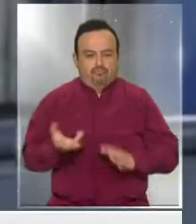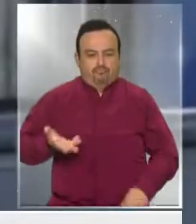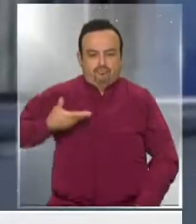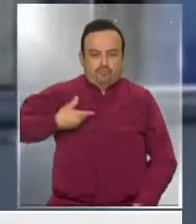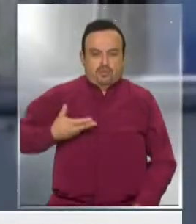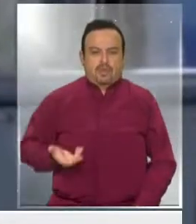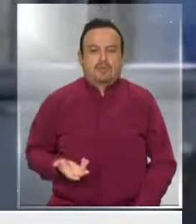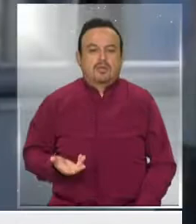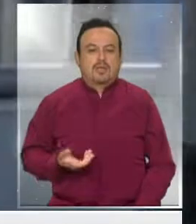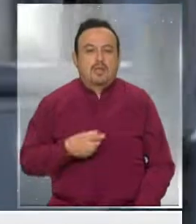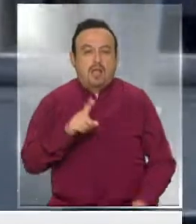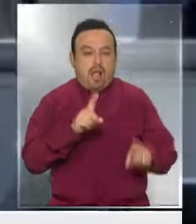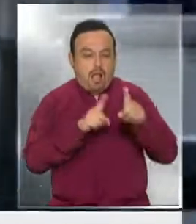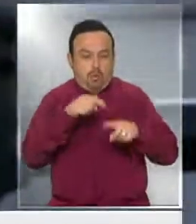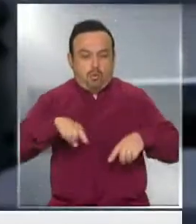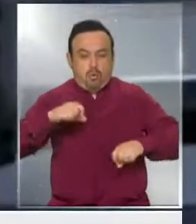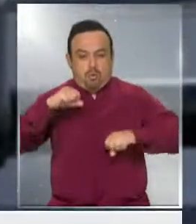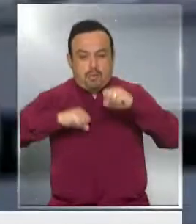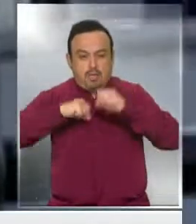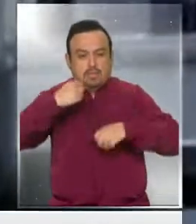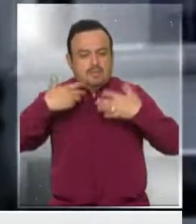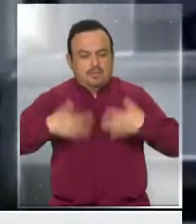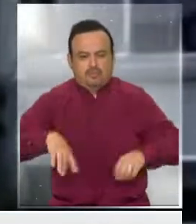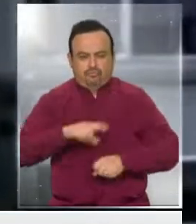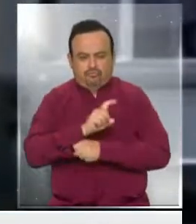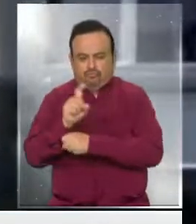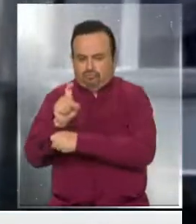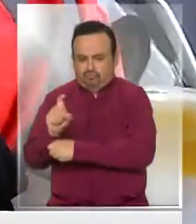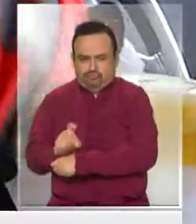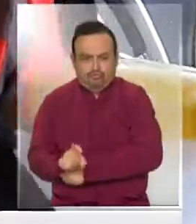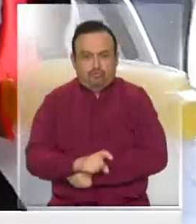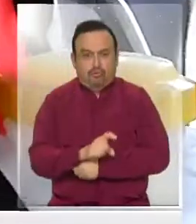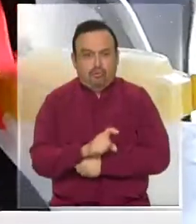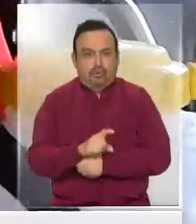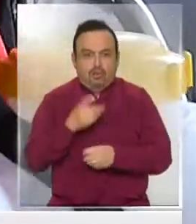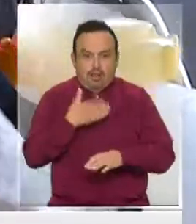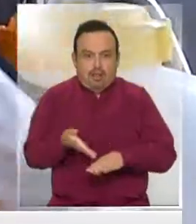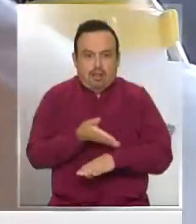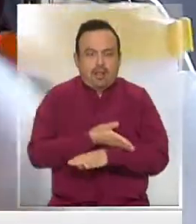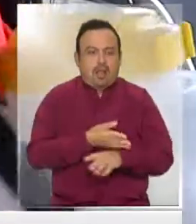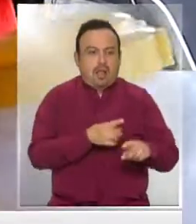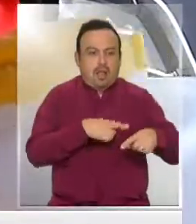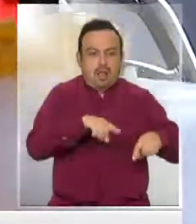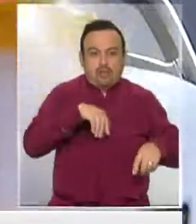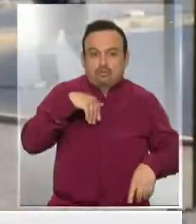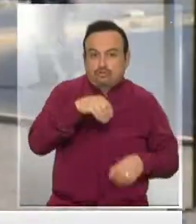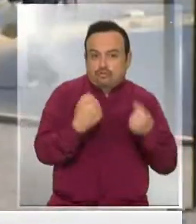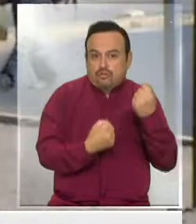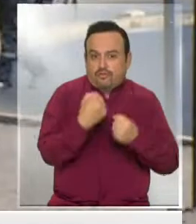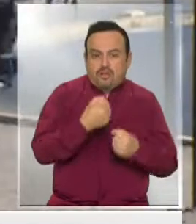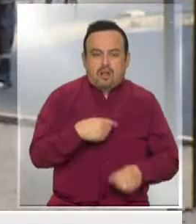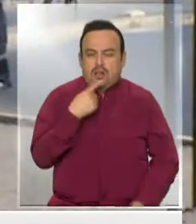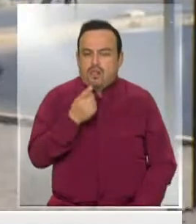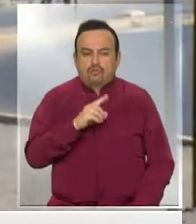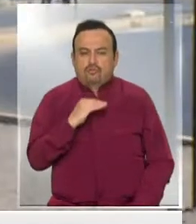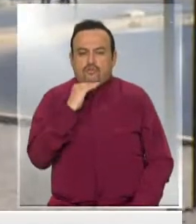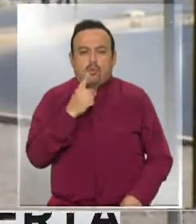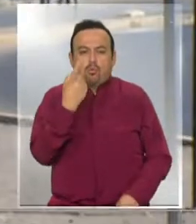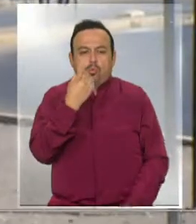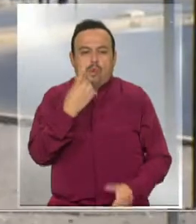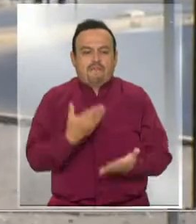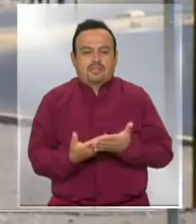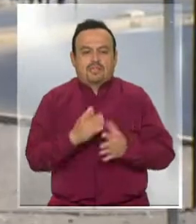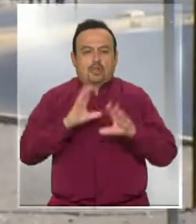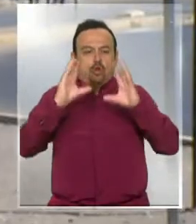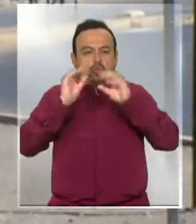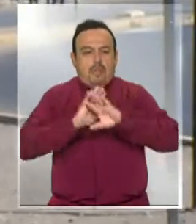COVID-19. Si bien algunas empresas han aplicado este sistema de prevención, ellos denuncian que no es suficiente. Se hace una pura vez en la noche